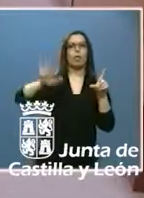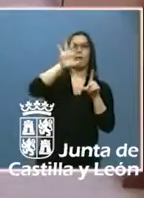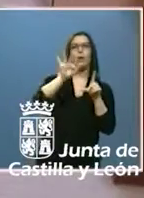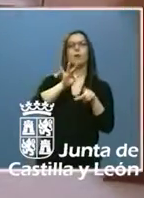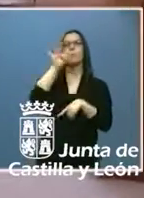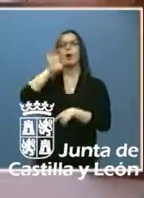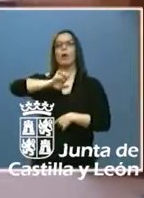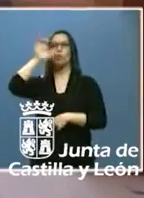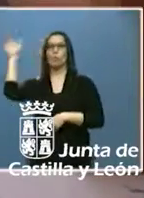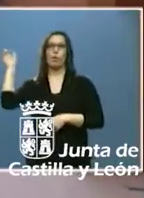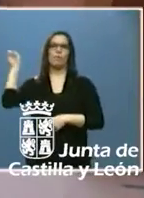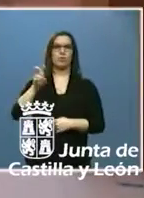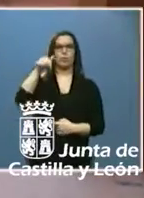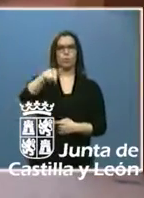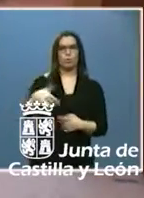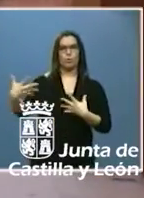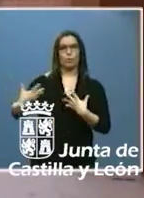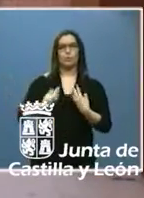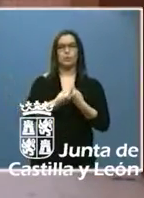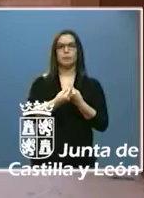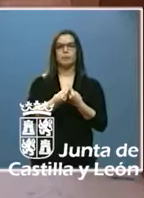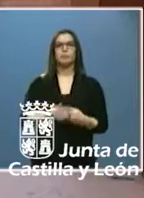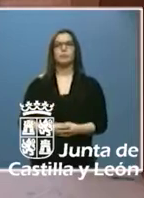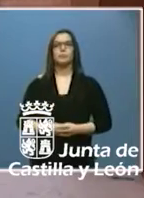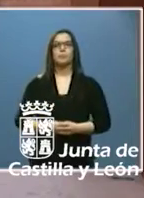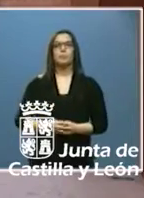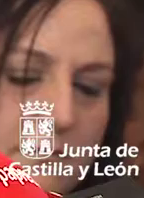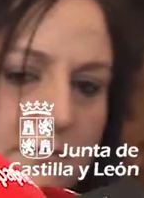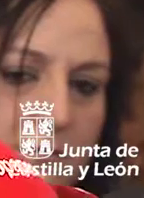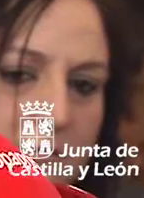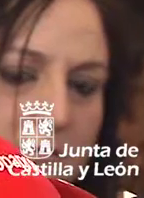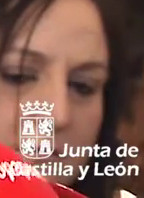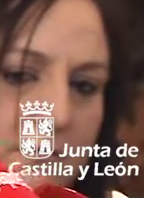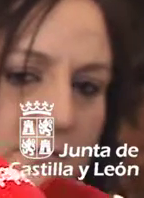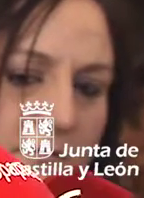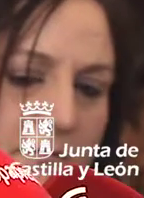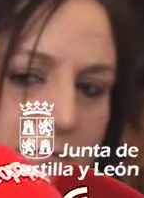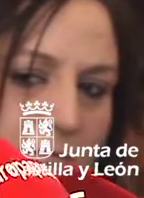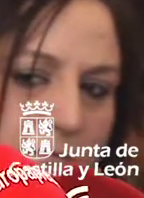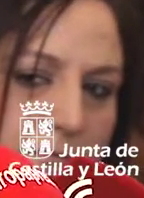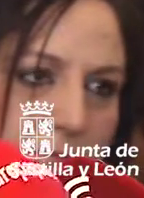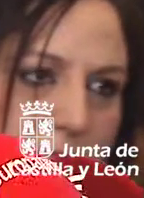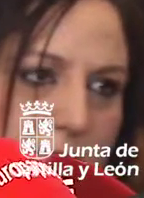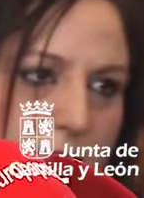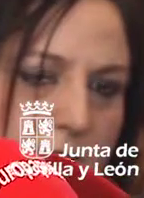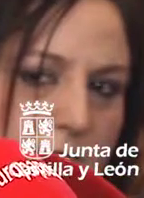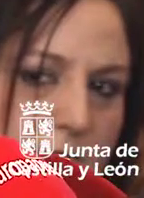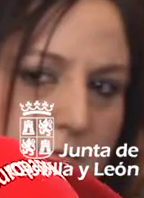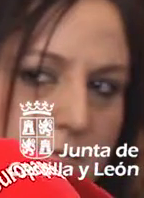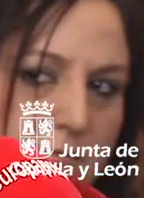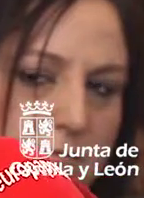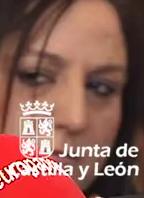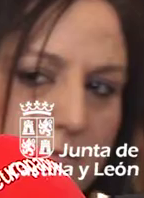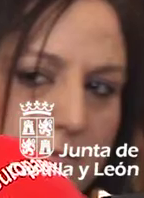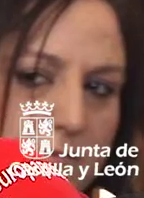social y la capacidad de llegar a grandes pactos políticos y en el marco del diálogo social. Para mí sería precisamente hoy la protagonista, que es